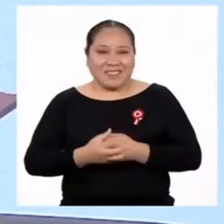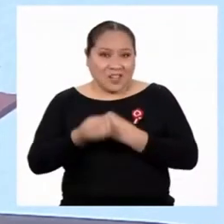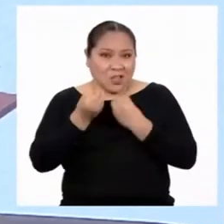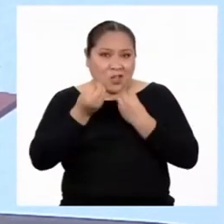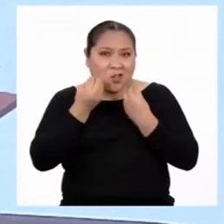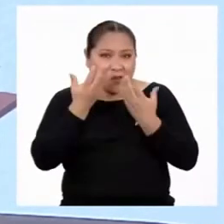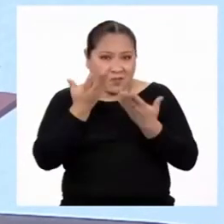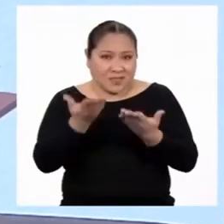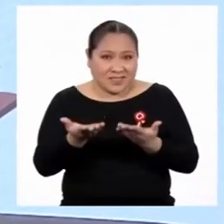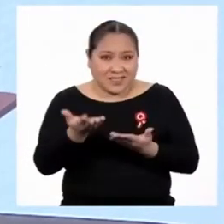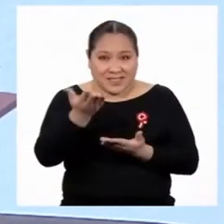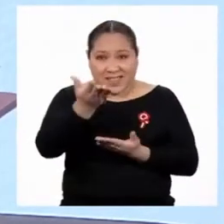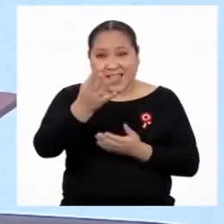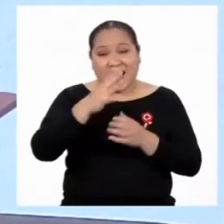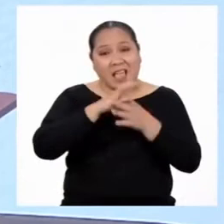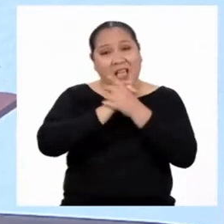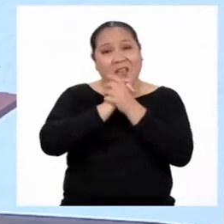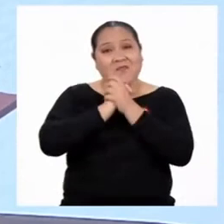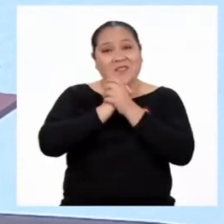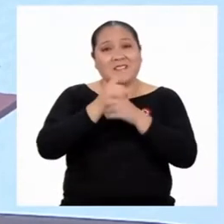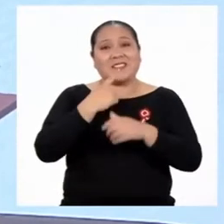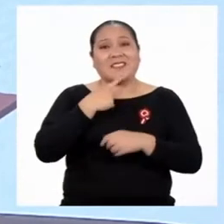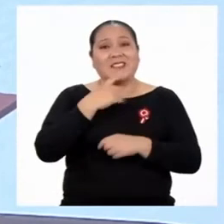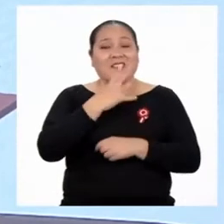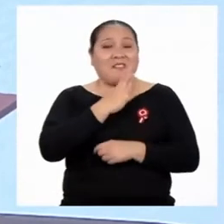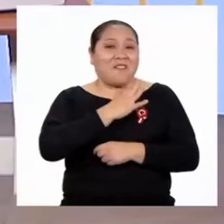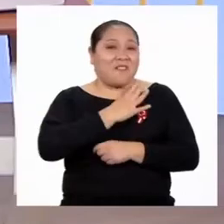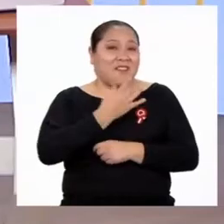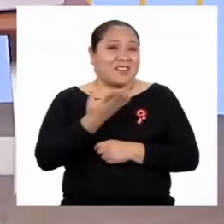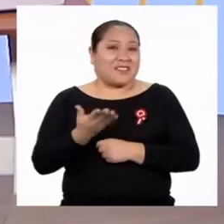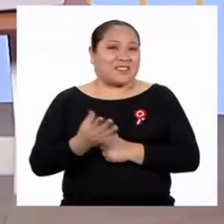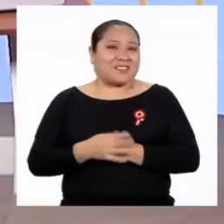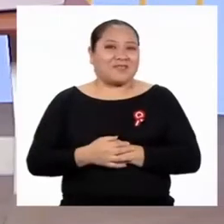están mis amigos y amigas de cuarto de secundaria?